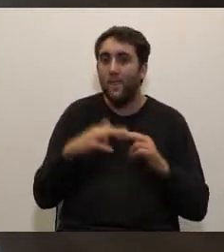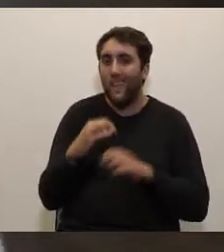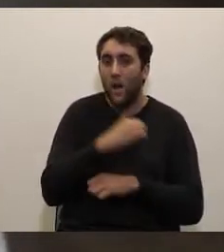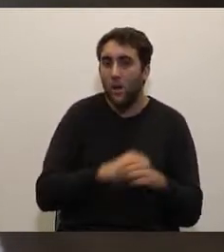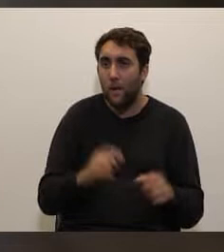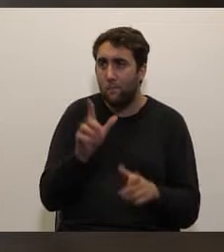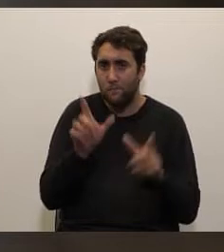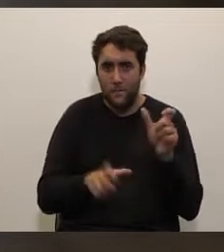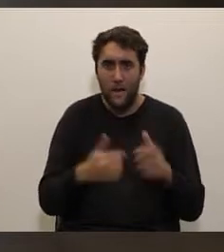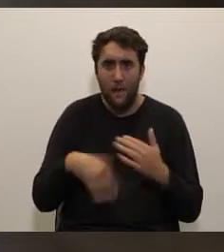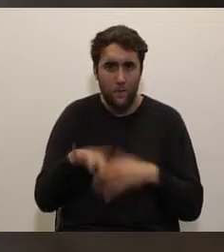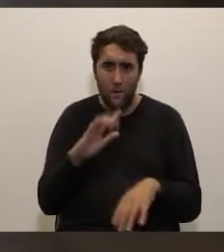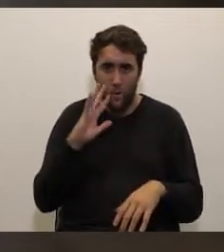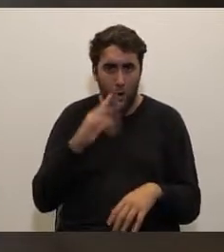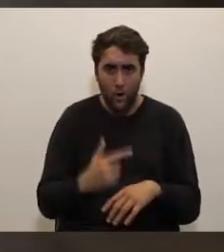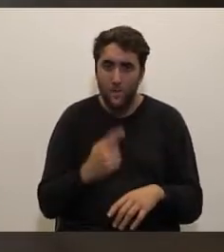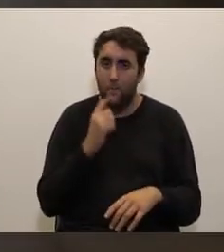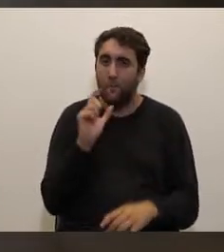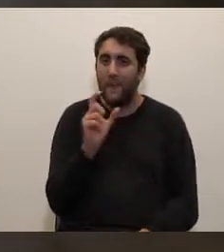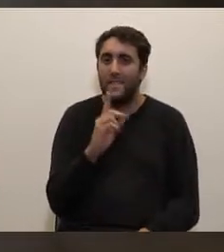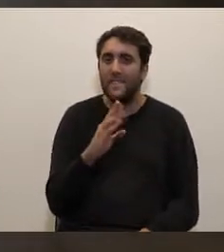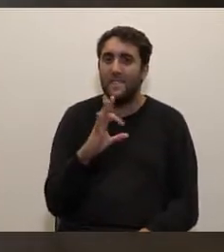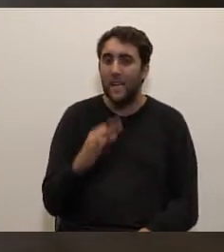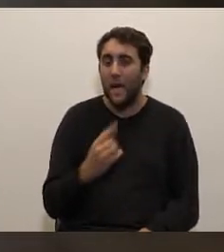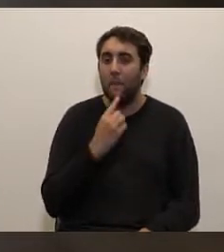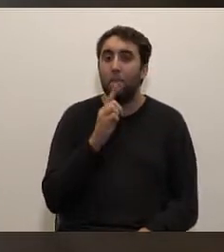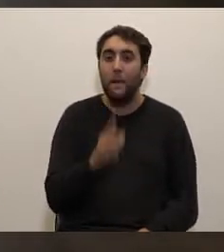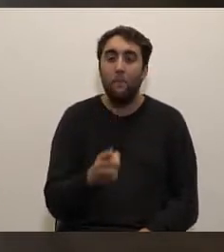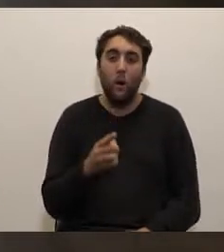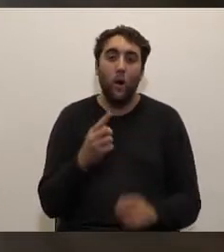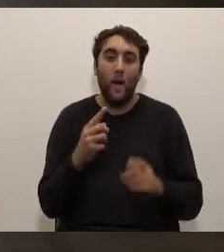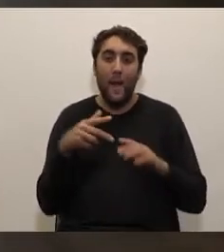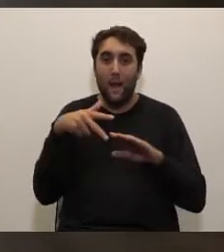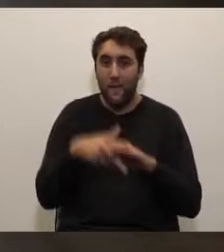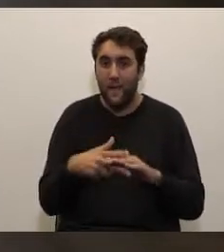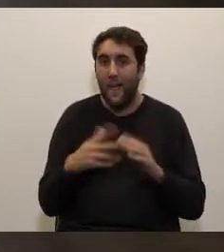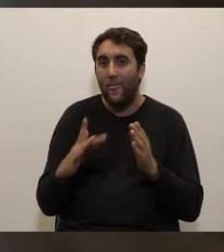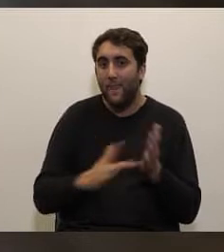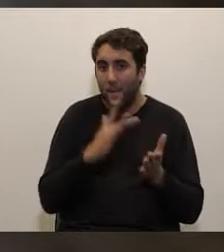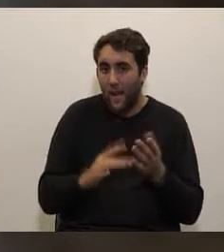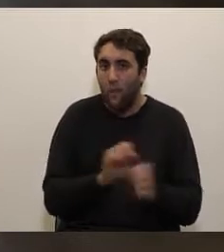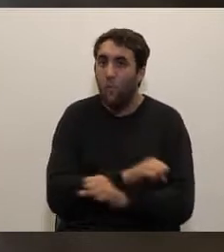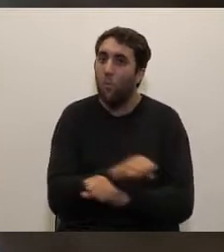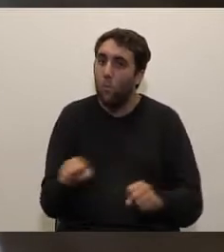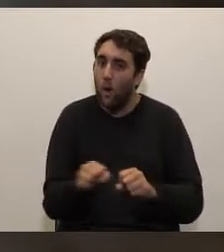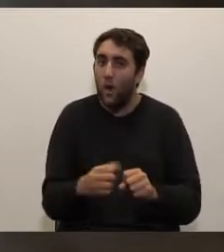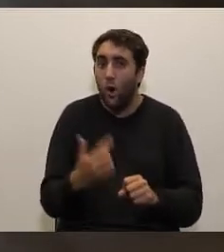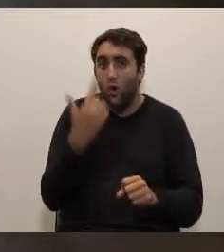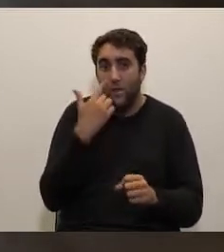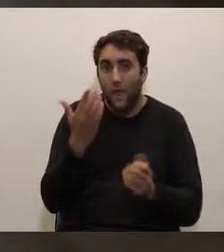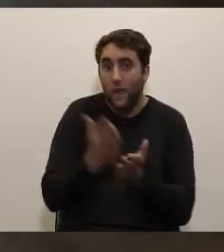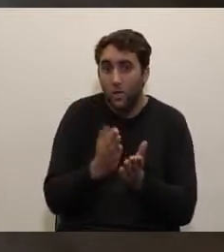conoce, desde nuestro punto de vista tiene que ver con eso. Son herramientas digitales que te permiten o bien conocer tus derechos